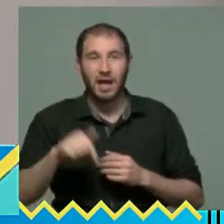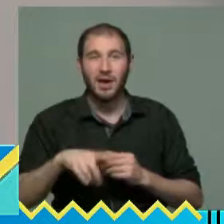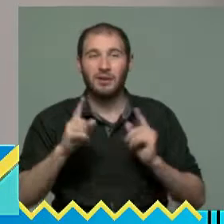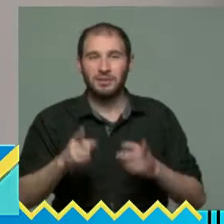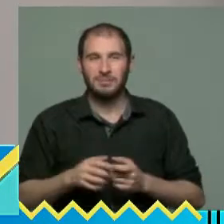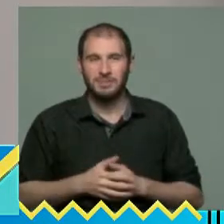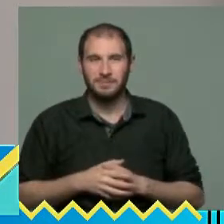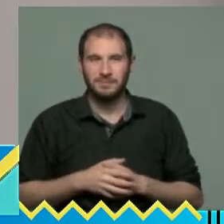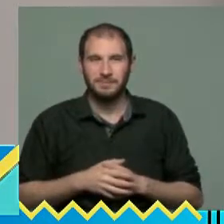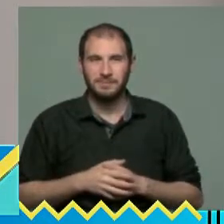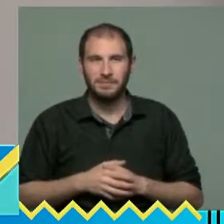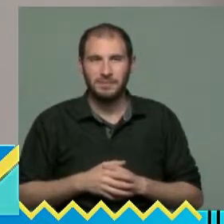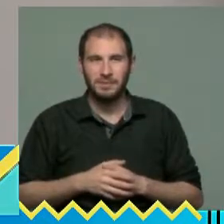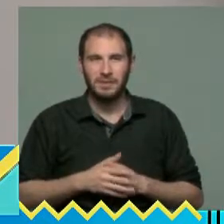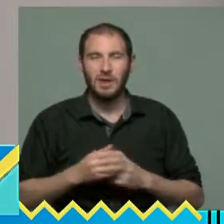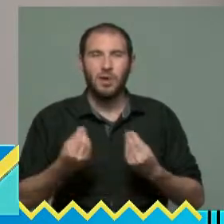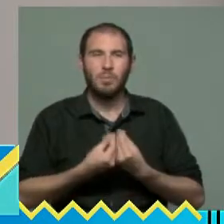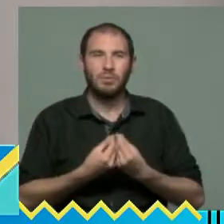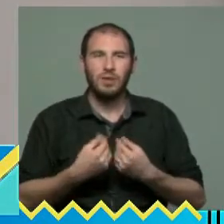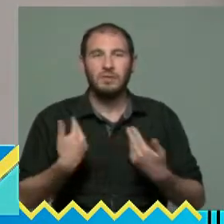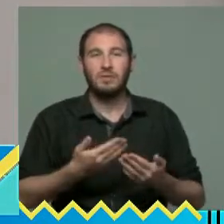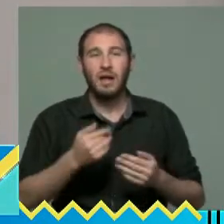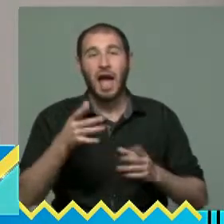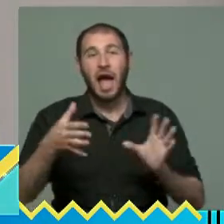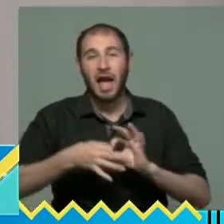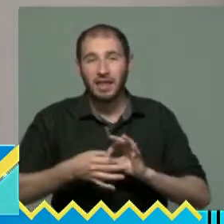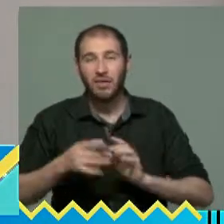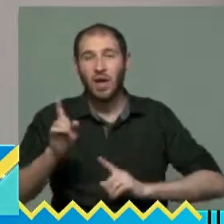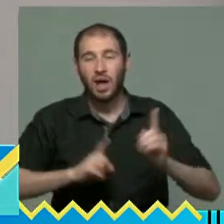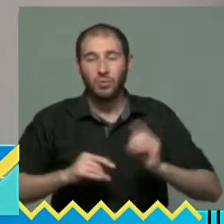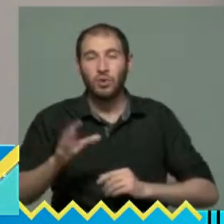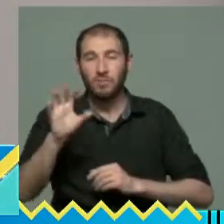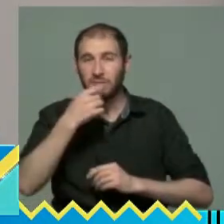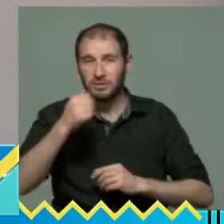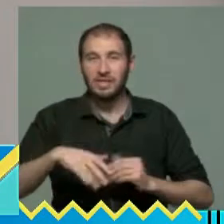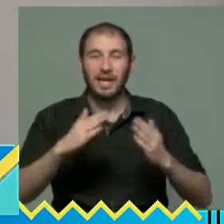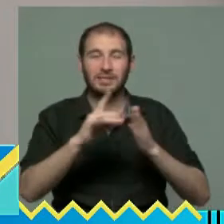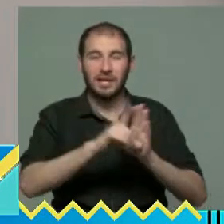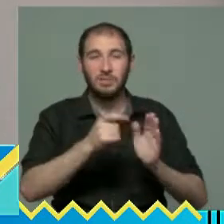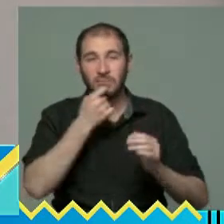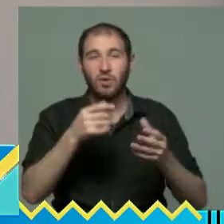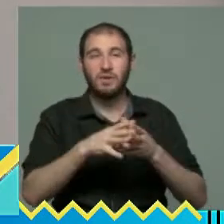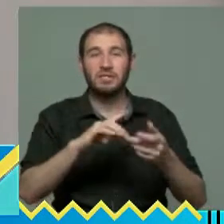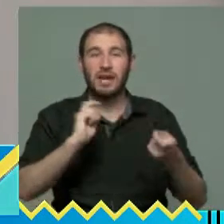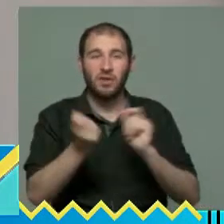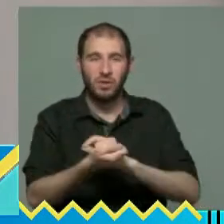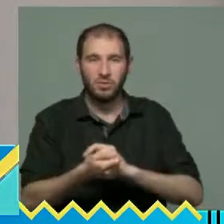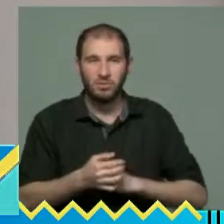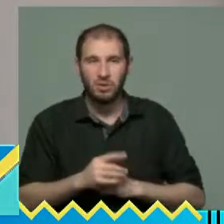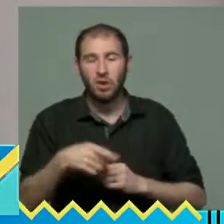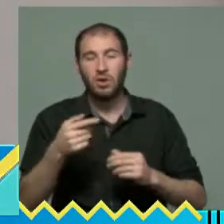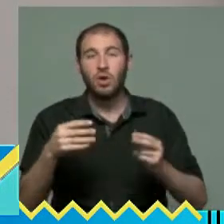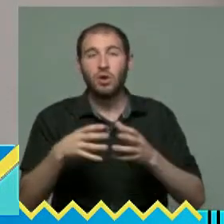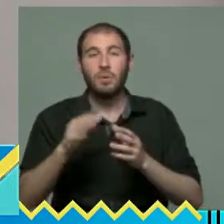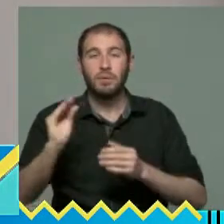también la mayoría está en función de algunos aliados que tiene el gobierno provincial en la legislatura, como el Frente Renovador y el